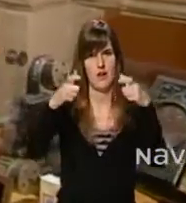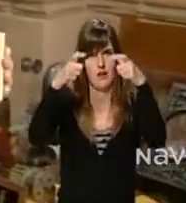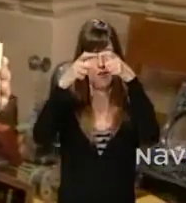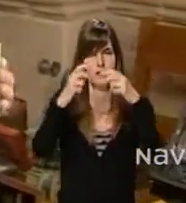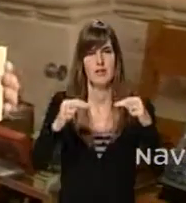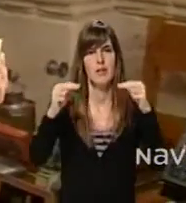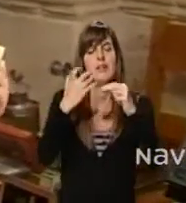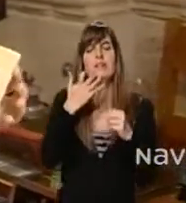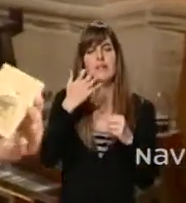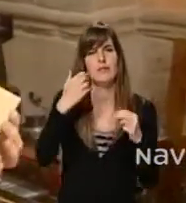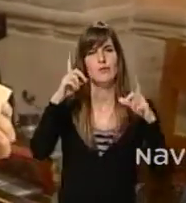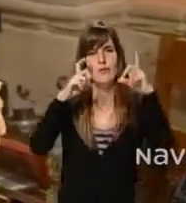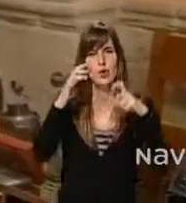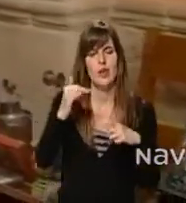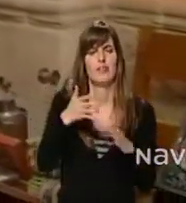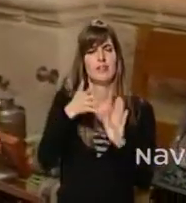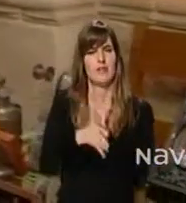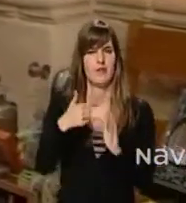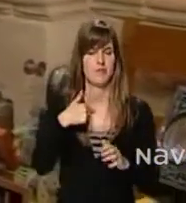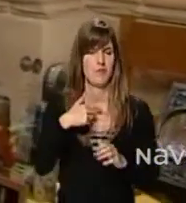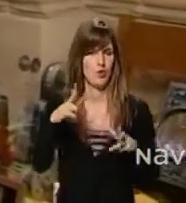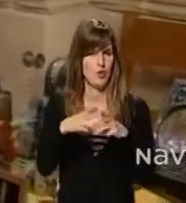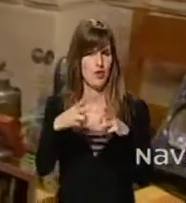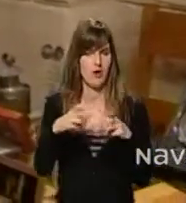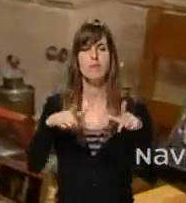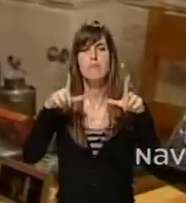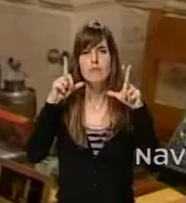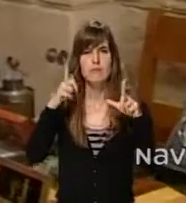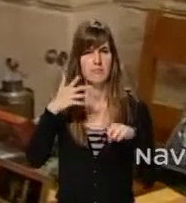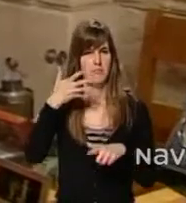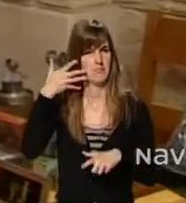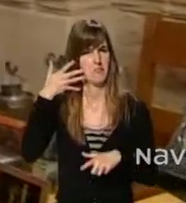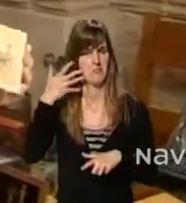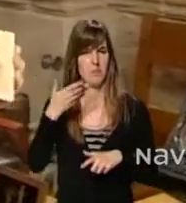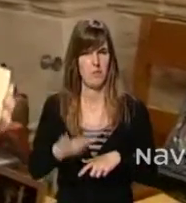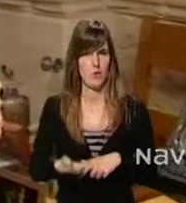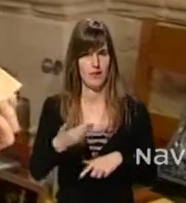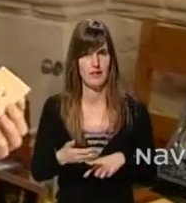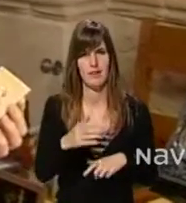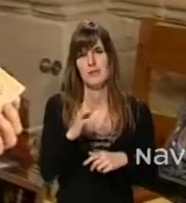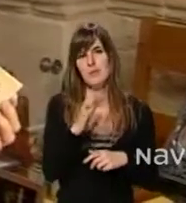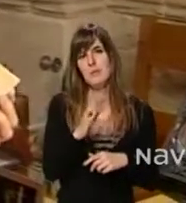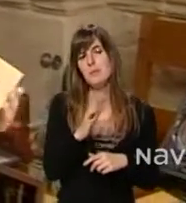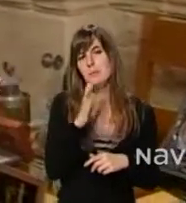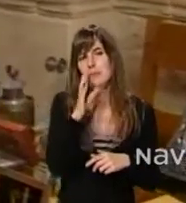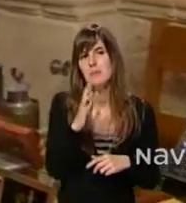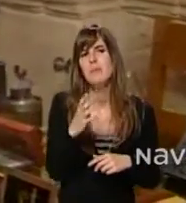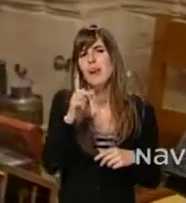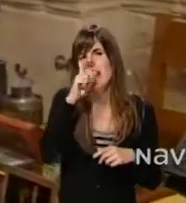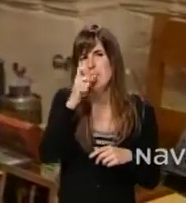tener un retrato es ser alguien. Esto se llama carta de visita. Carte de visite se inventó